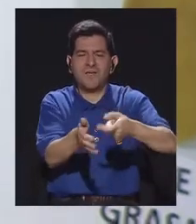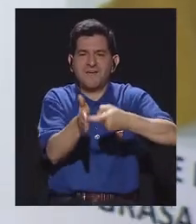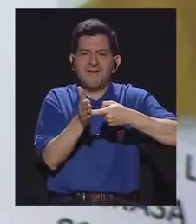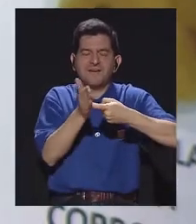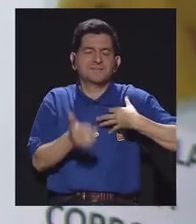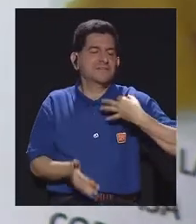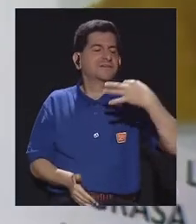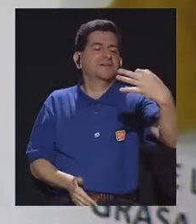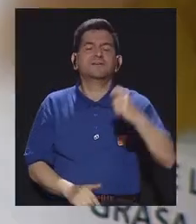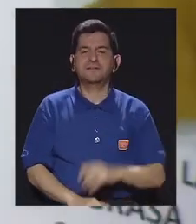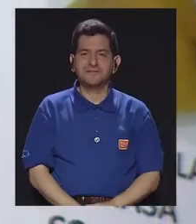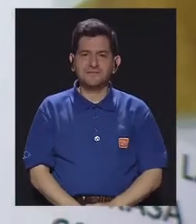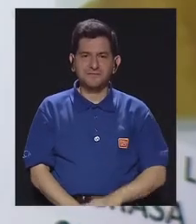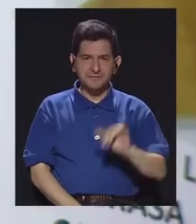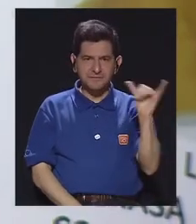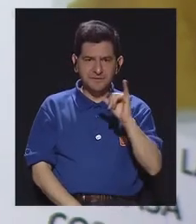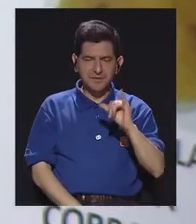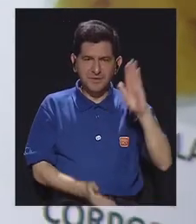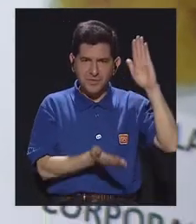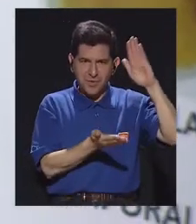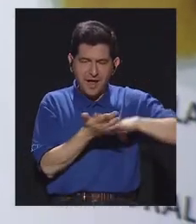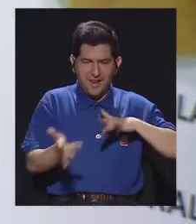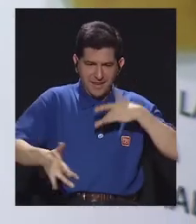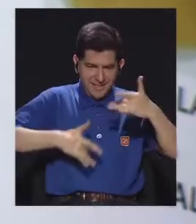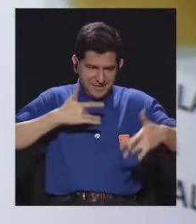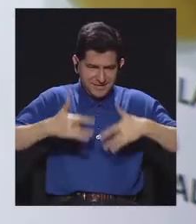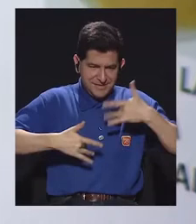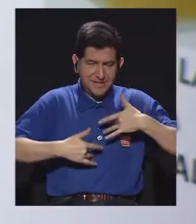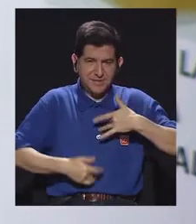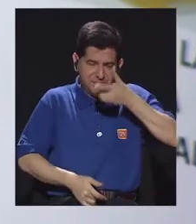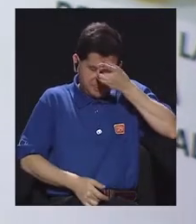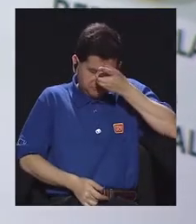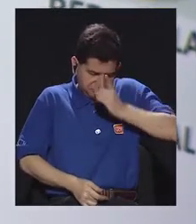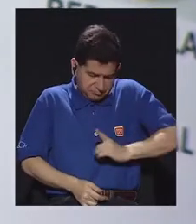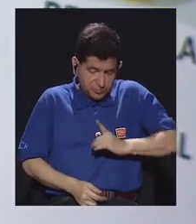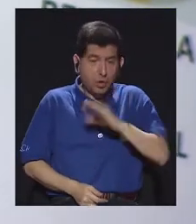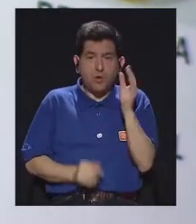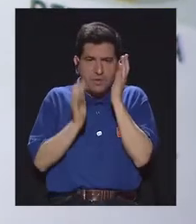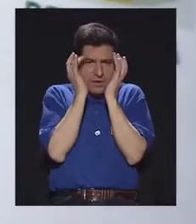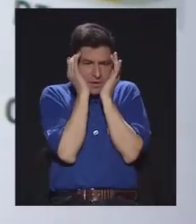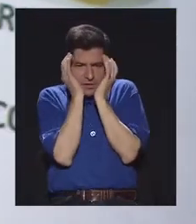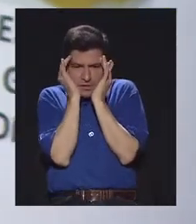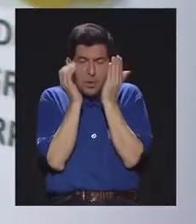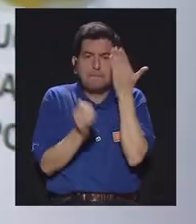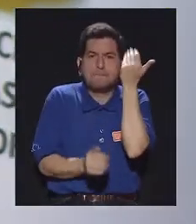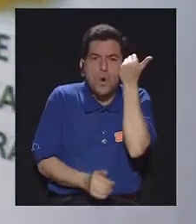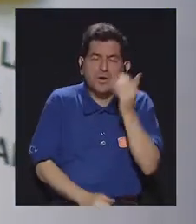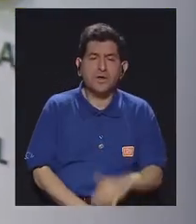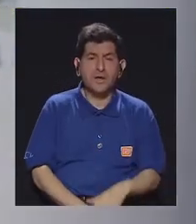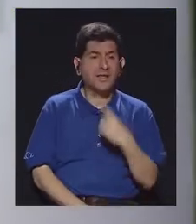está demandando el día a día. También disminuye síntomas de depresión y de ansiedad.